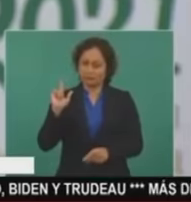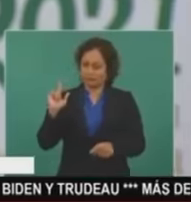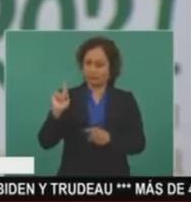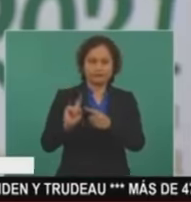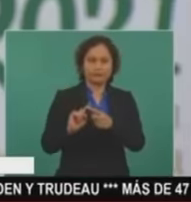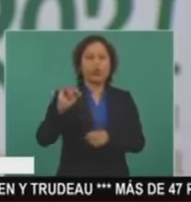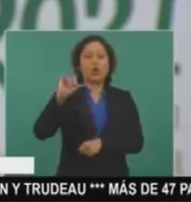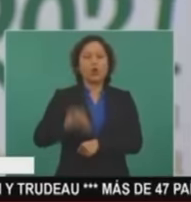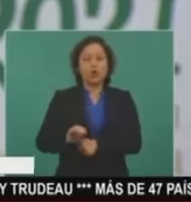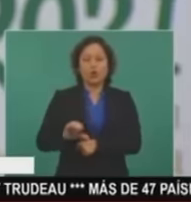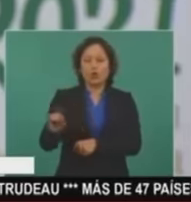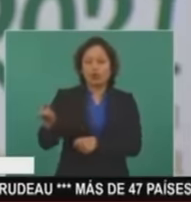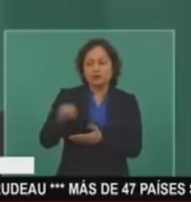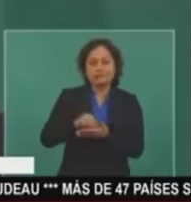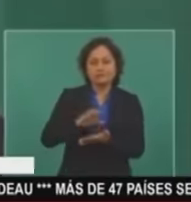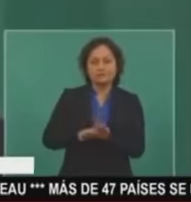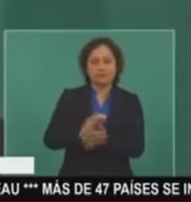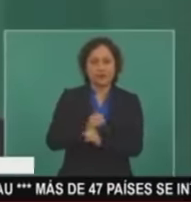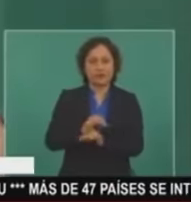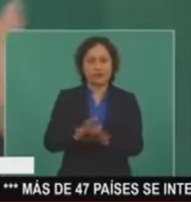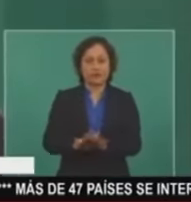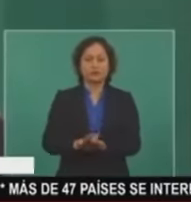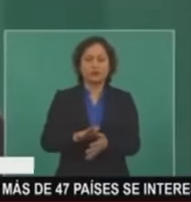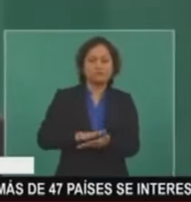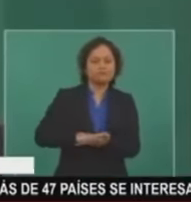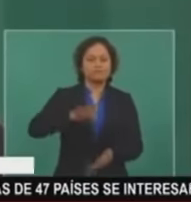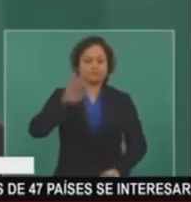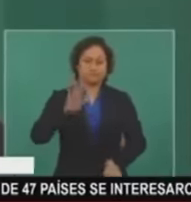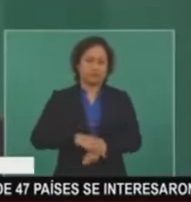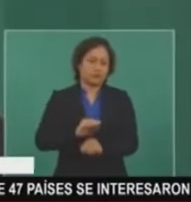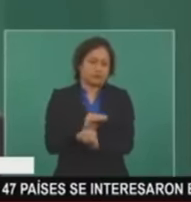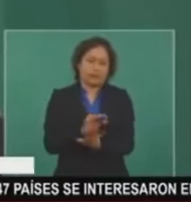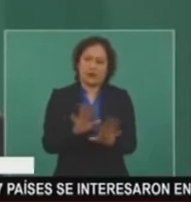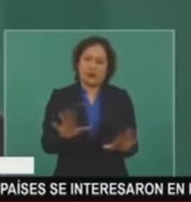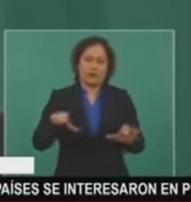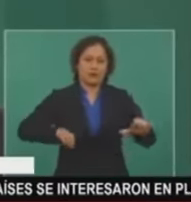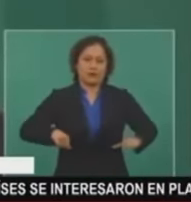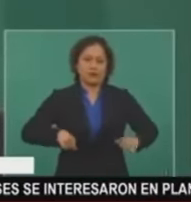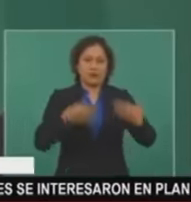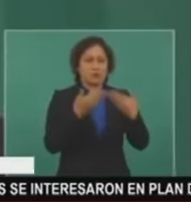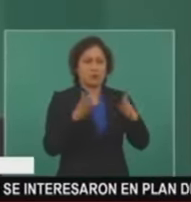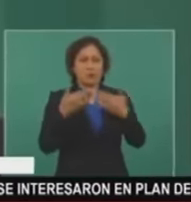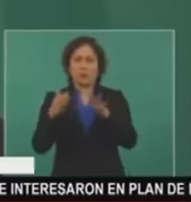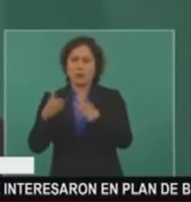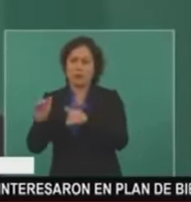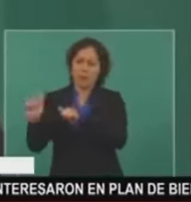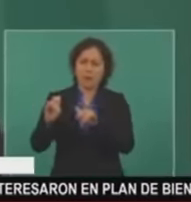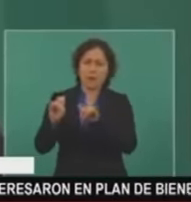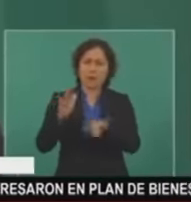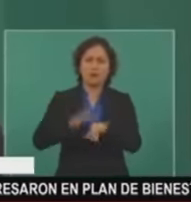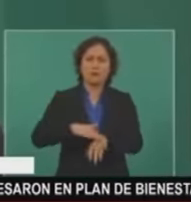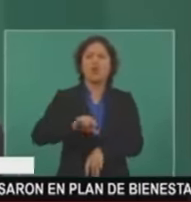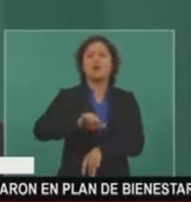reporte de un incremento, pues, obviamente por el flujo de actividades que oscila, va creciendo, empezó en